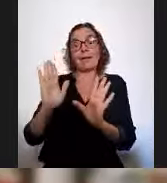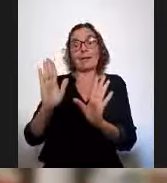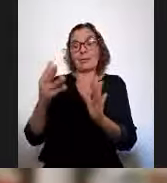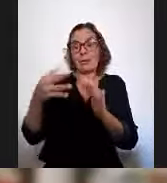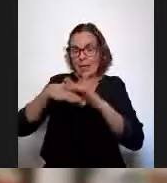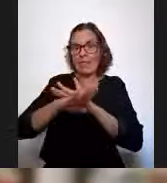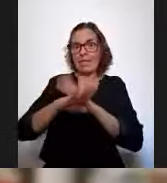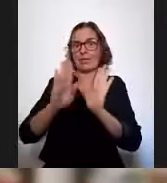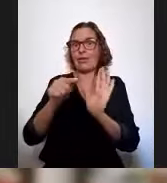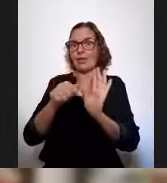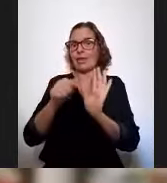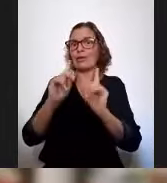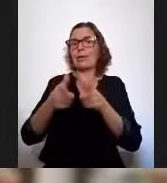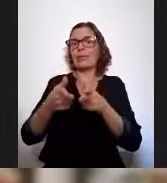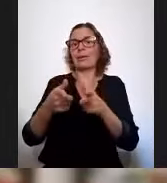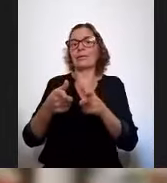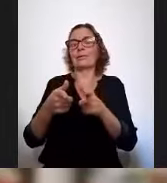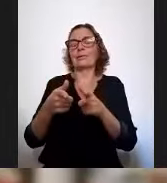esto.